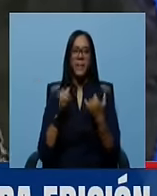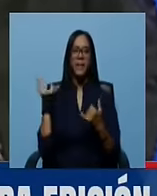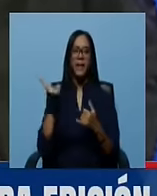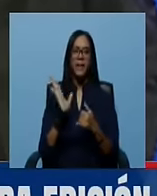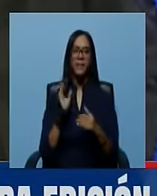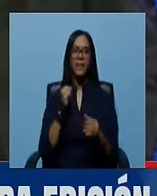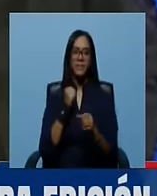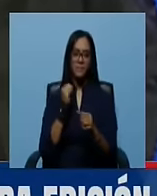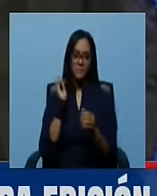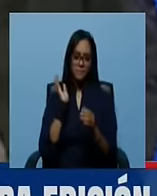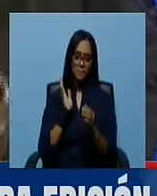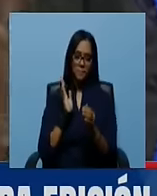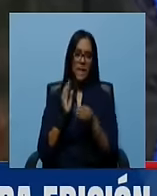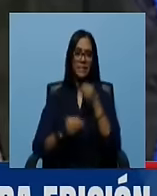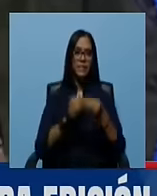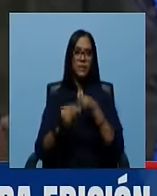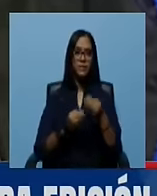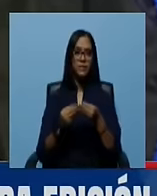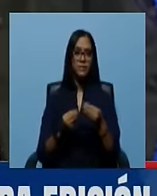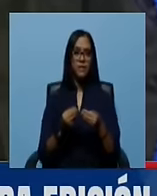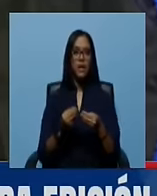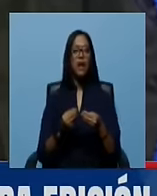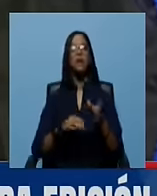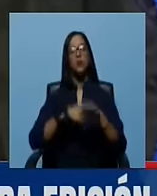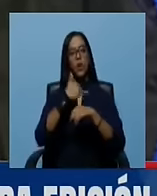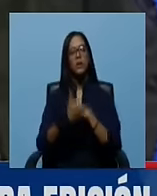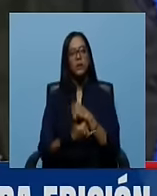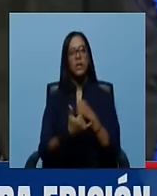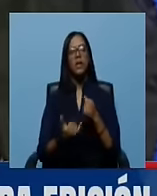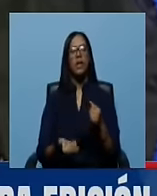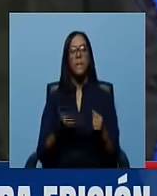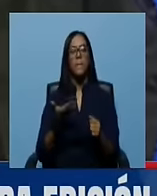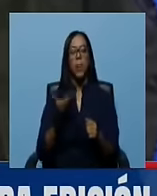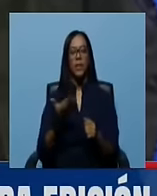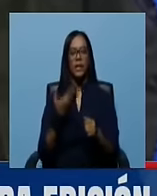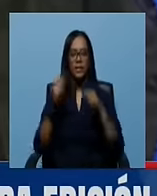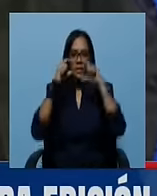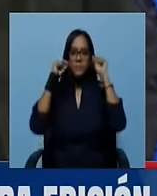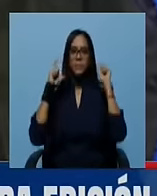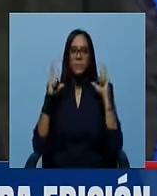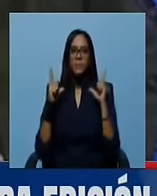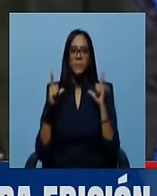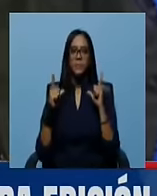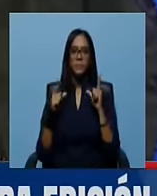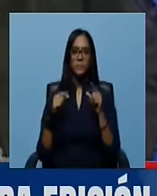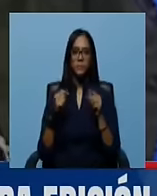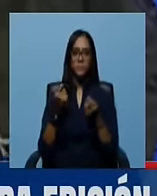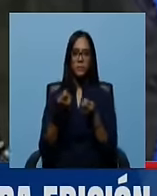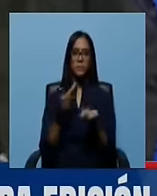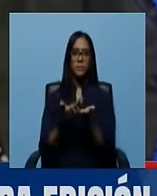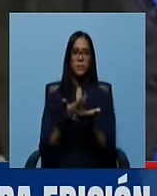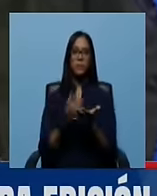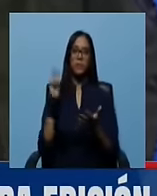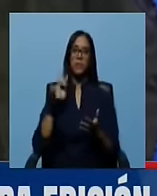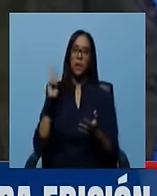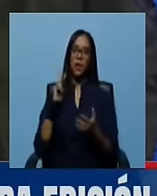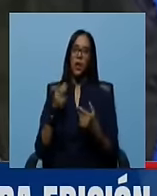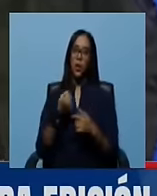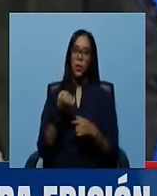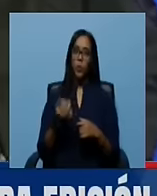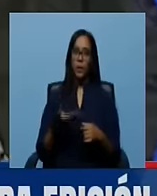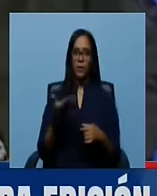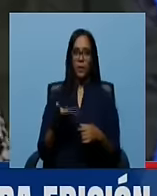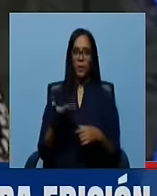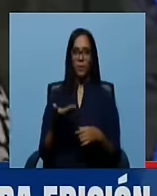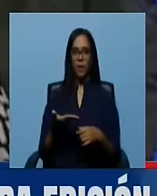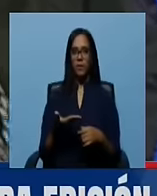llevando son operaciones importantes que han impactado desde el punto de vista a la economía de Venezuela con números importantes.